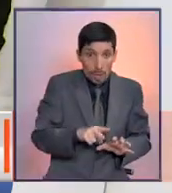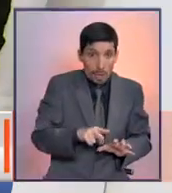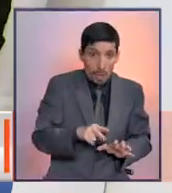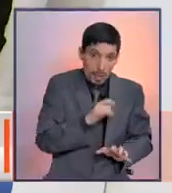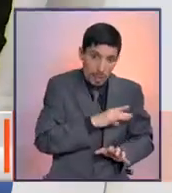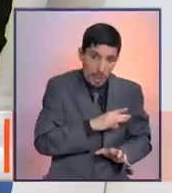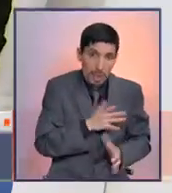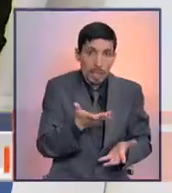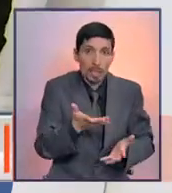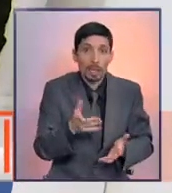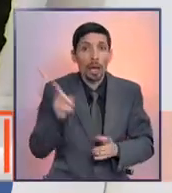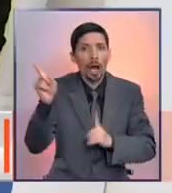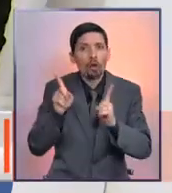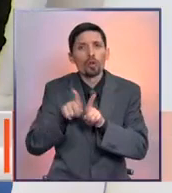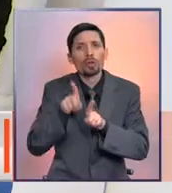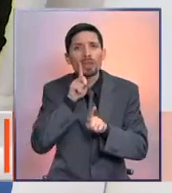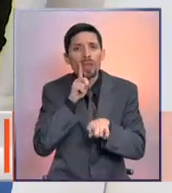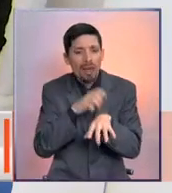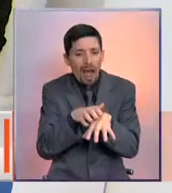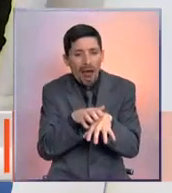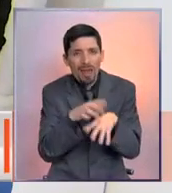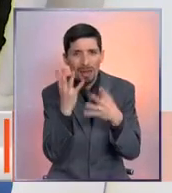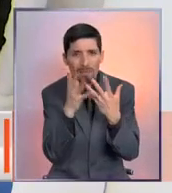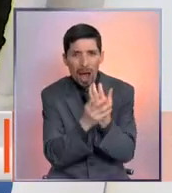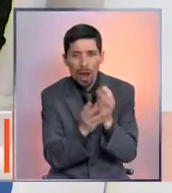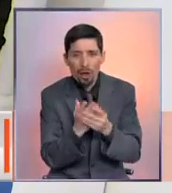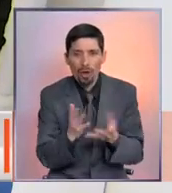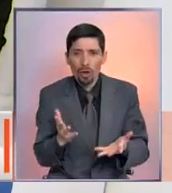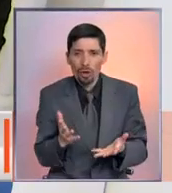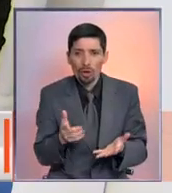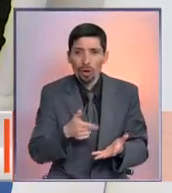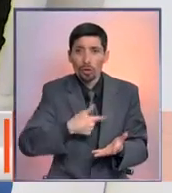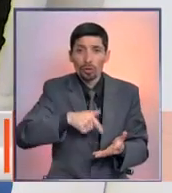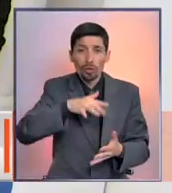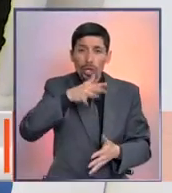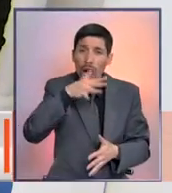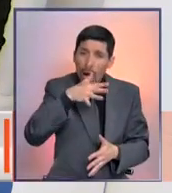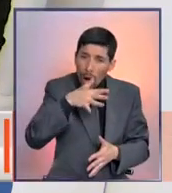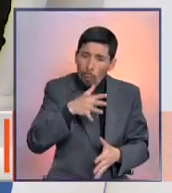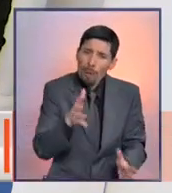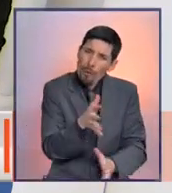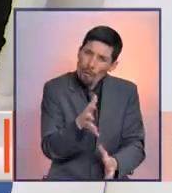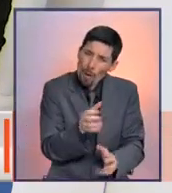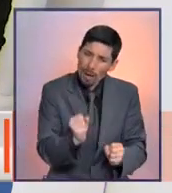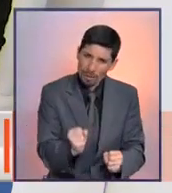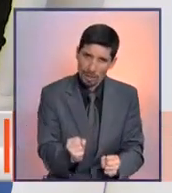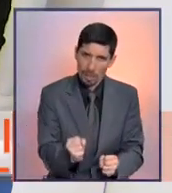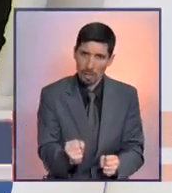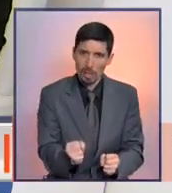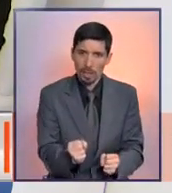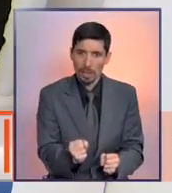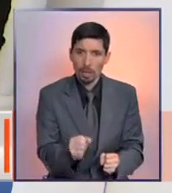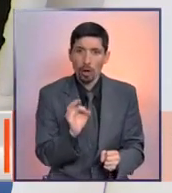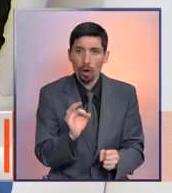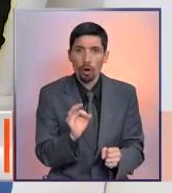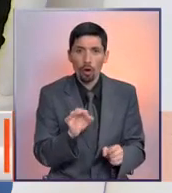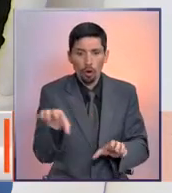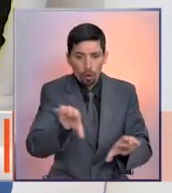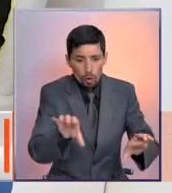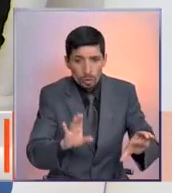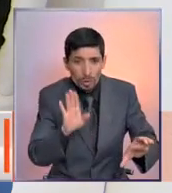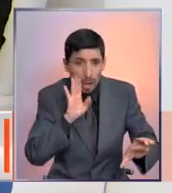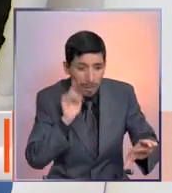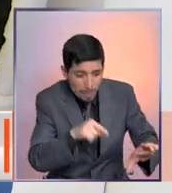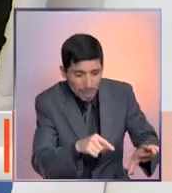porque muchas de ellas tienen alergias en las manos, porque nuestra agua pareciera que es muy fuerte, o nuestros productos de limpieza.